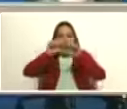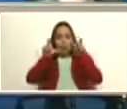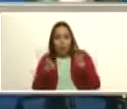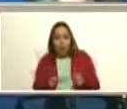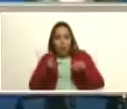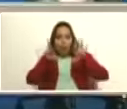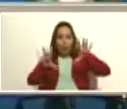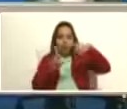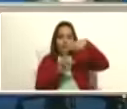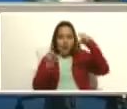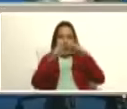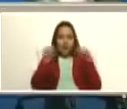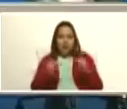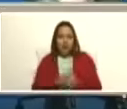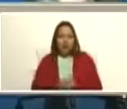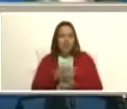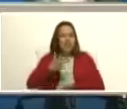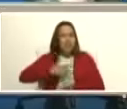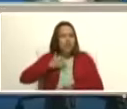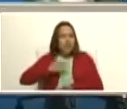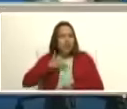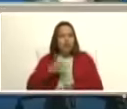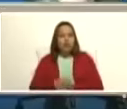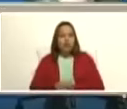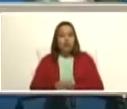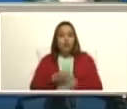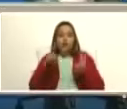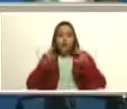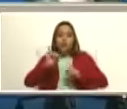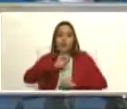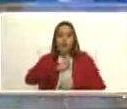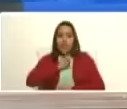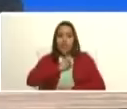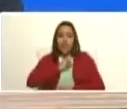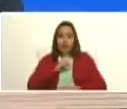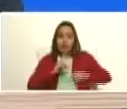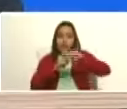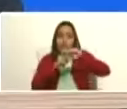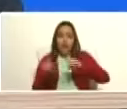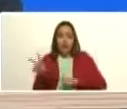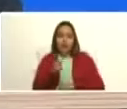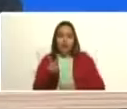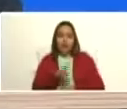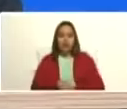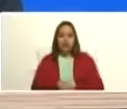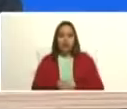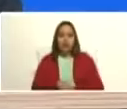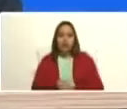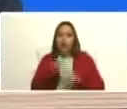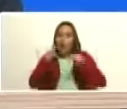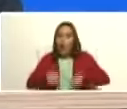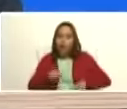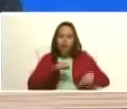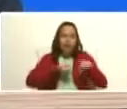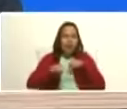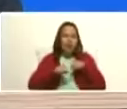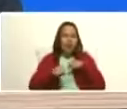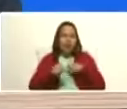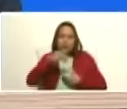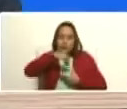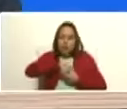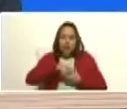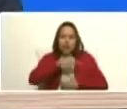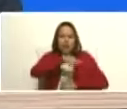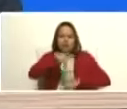estrellas. Siento que la nueva identidad de lo afirmativo venezolano hoy mueve el alma